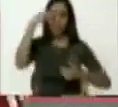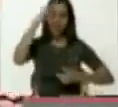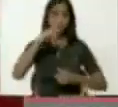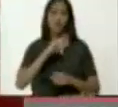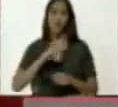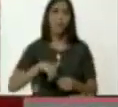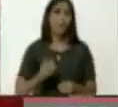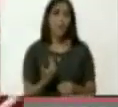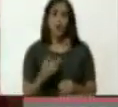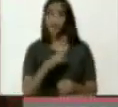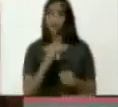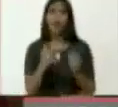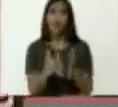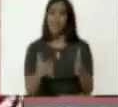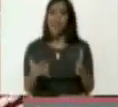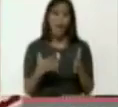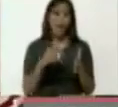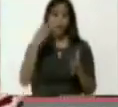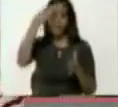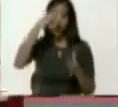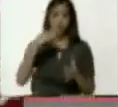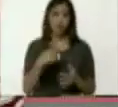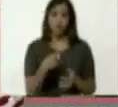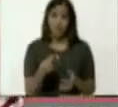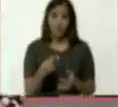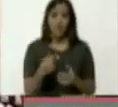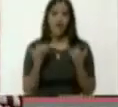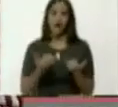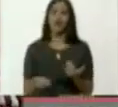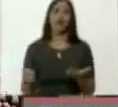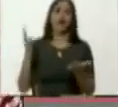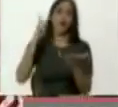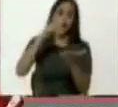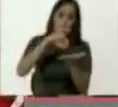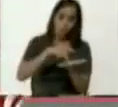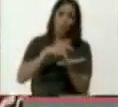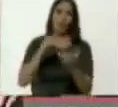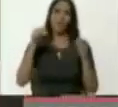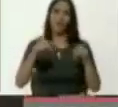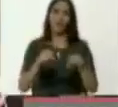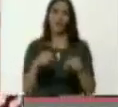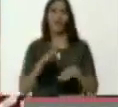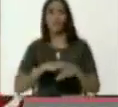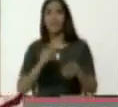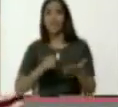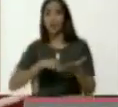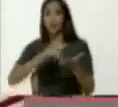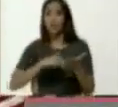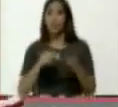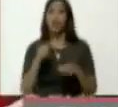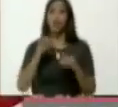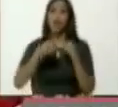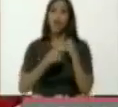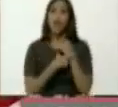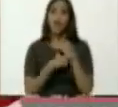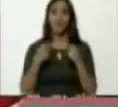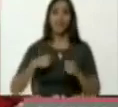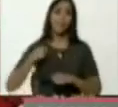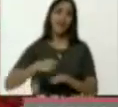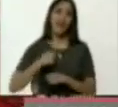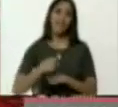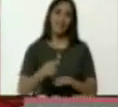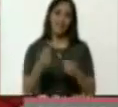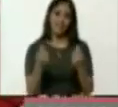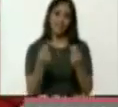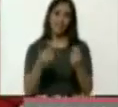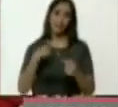no ganaron en México y ahora viene nuevamente, pero claro. ¿Por qué lo contratan? Porque el señor Guaidó ahorita tiene luca, tiene plata